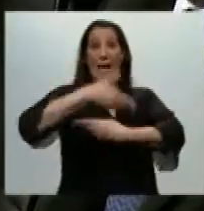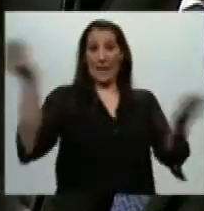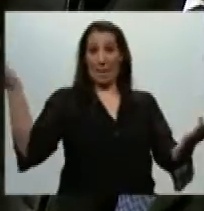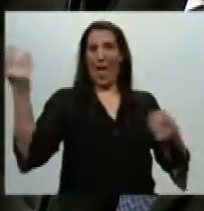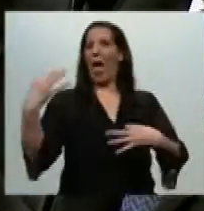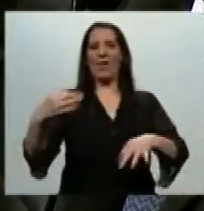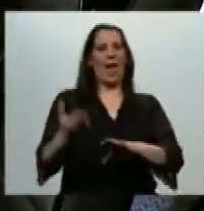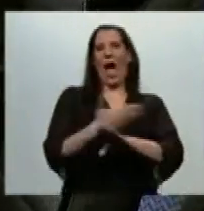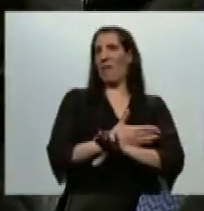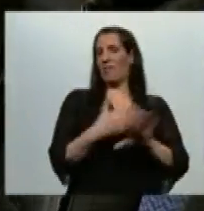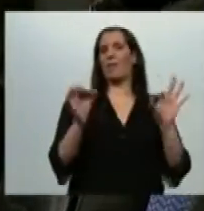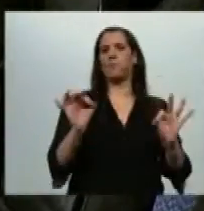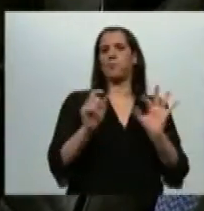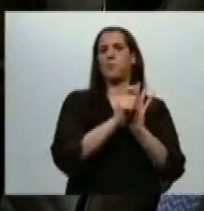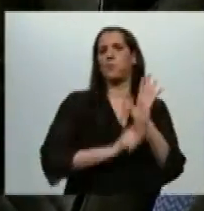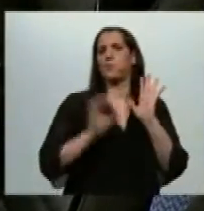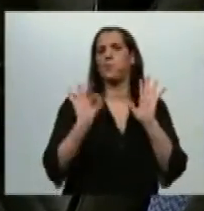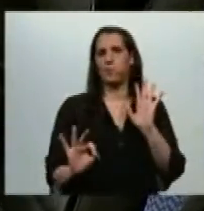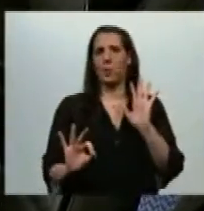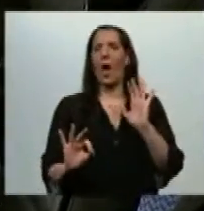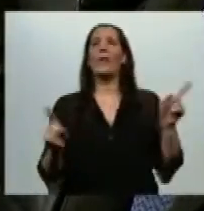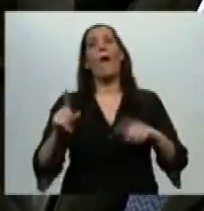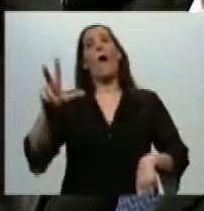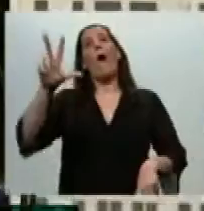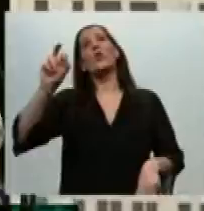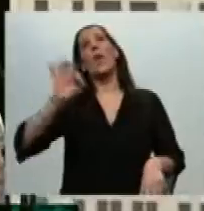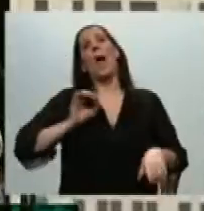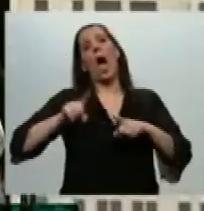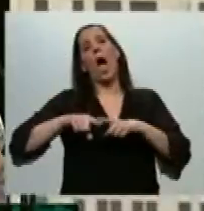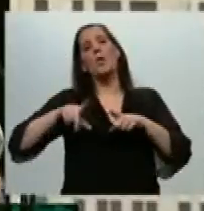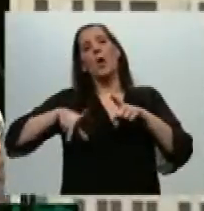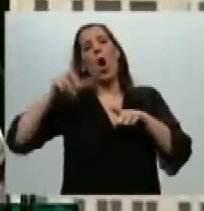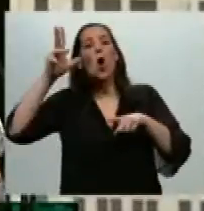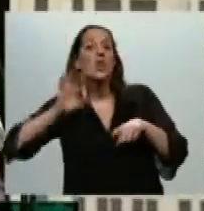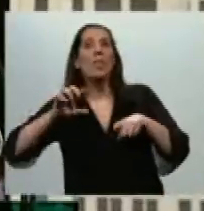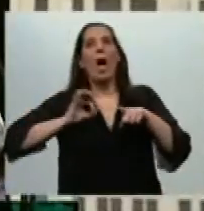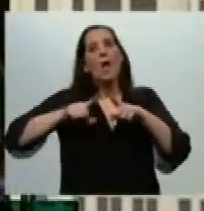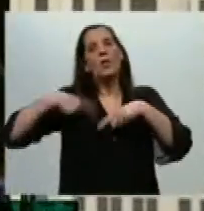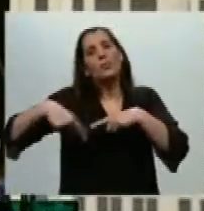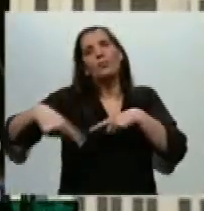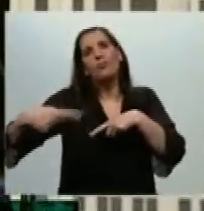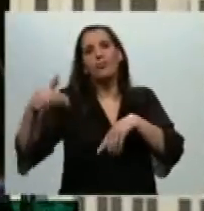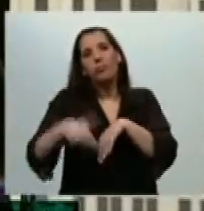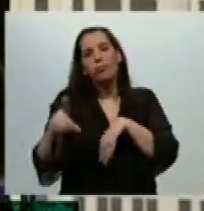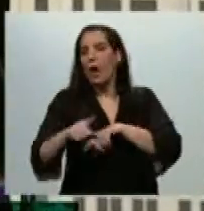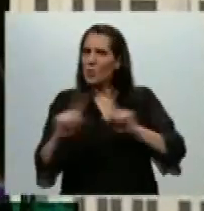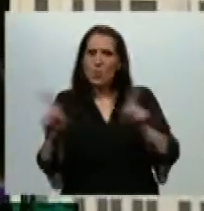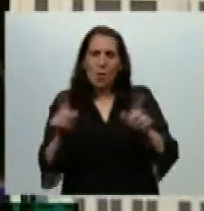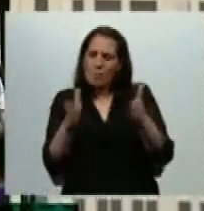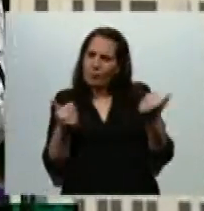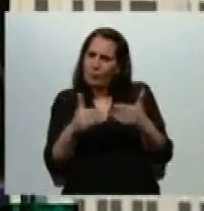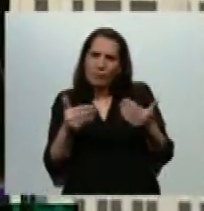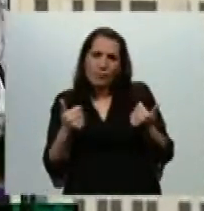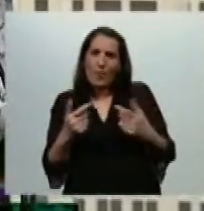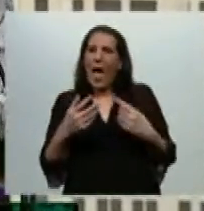con defaults, con dejarla fuera del mundo y demás. Antes de la asamblea del año que viene tiene que estar